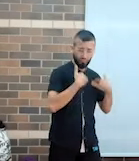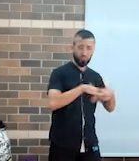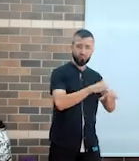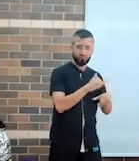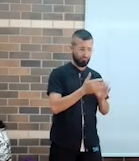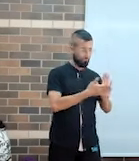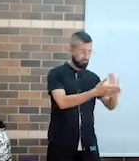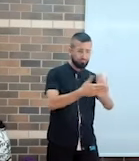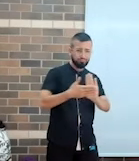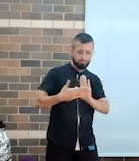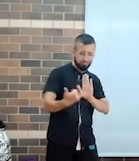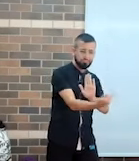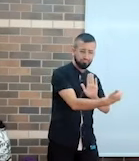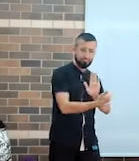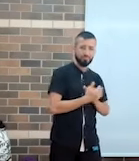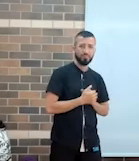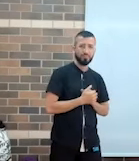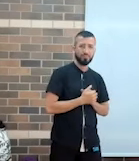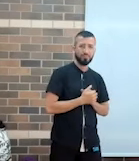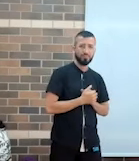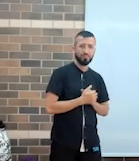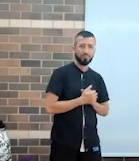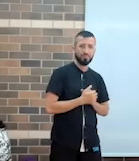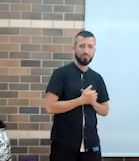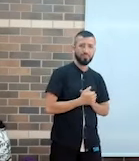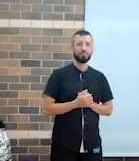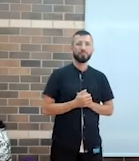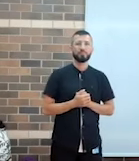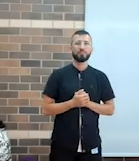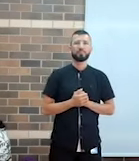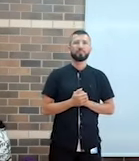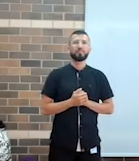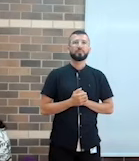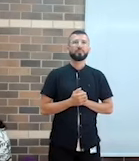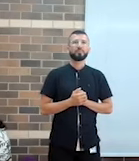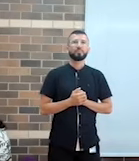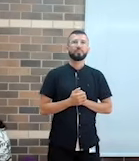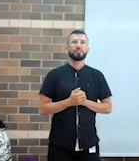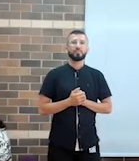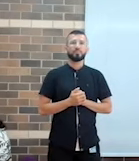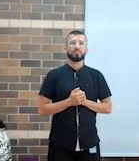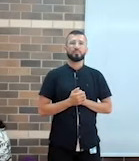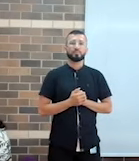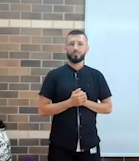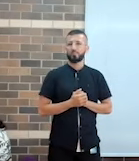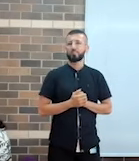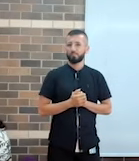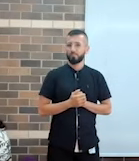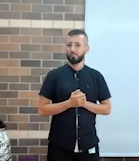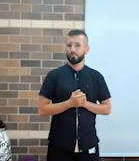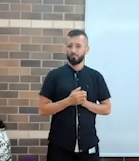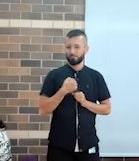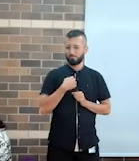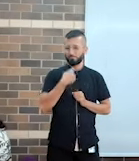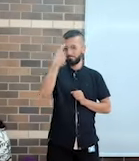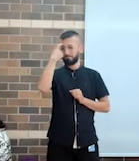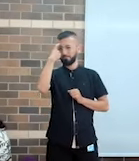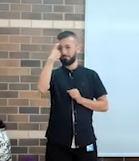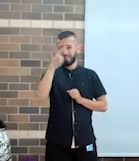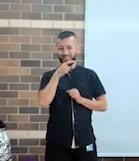aquí. em, y a veces pienso que eso ha afectado también